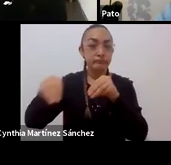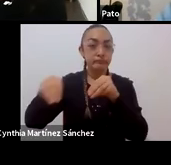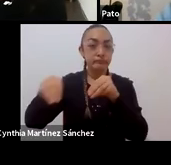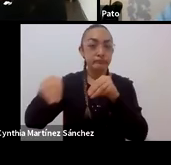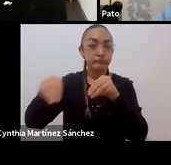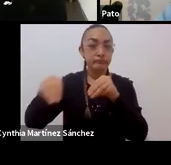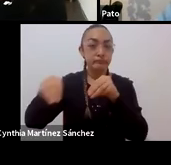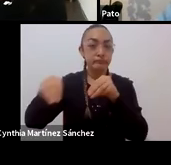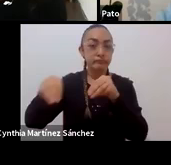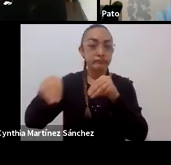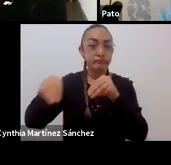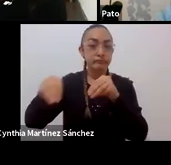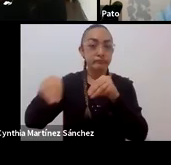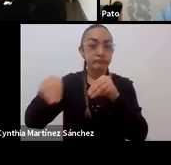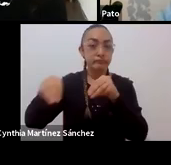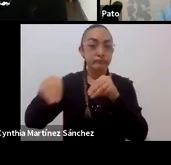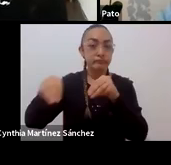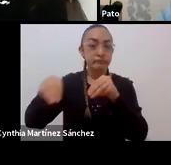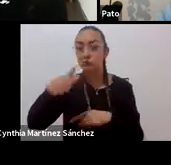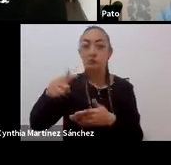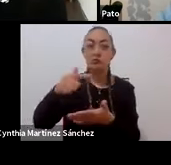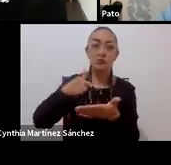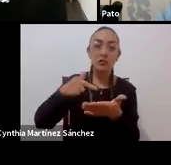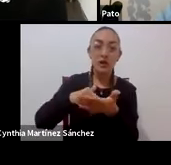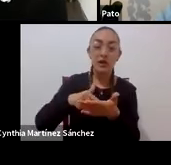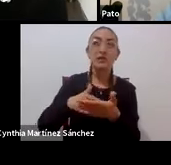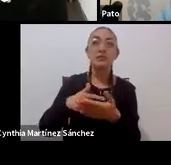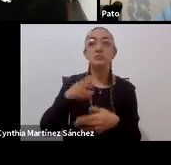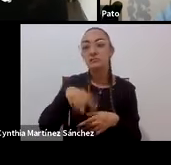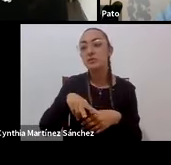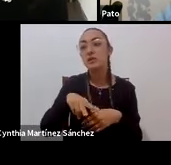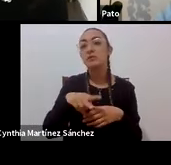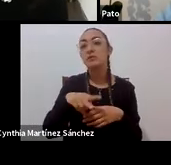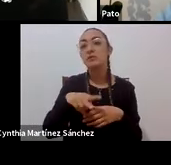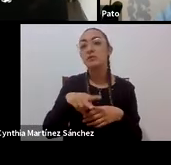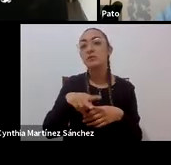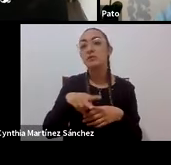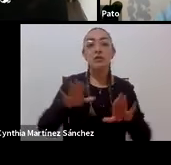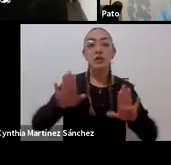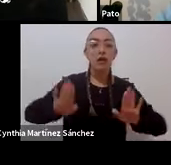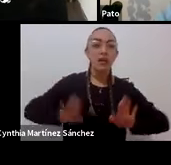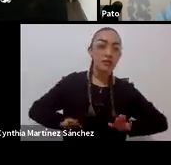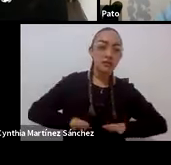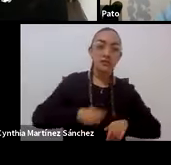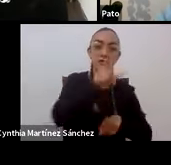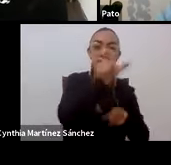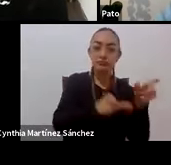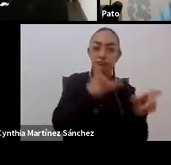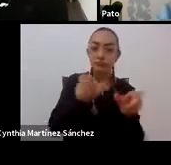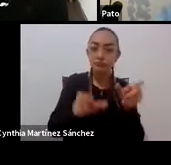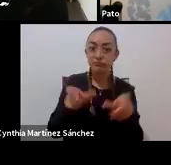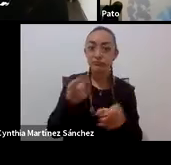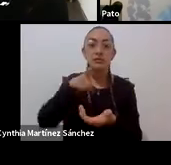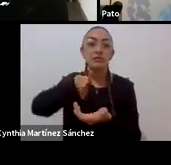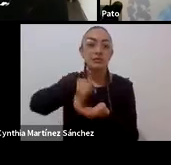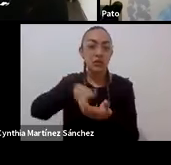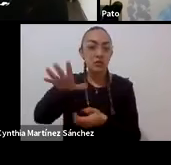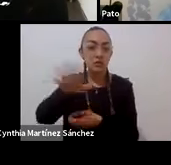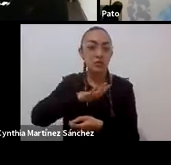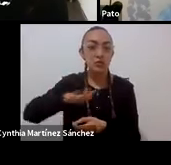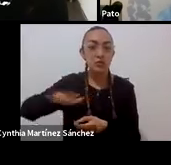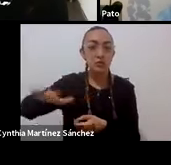en ciertos espacios y todas las características que además eso implica en esas zonas